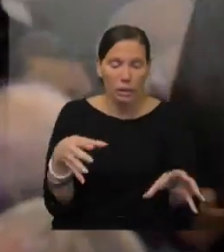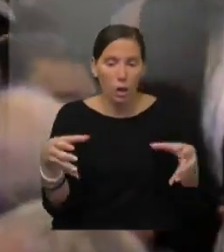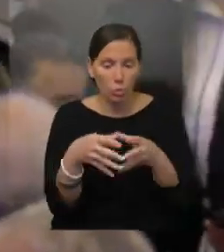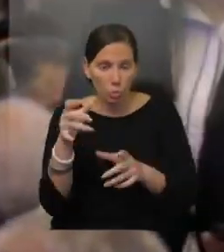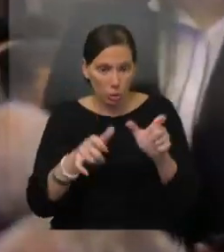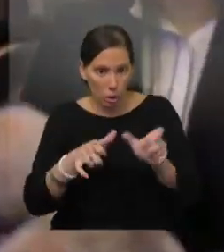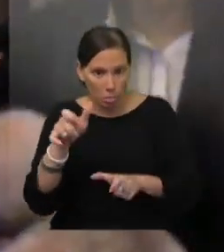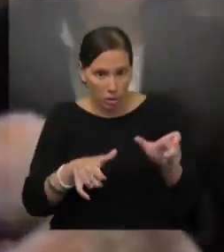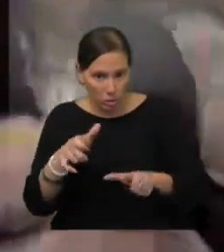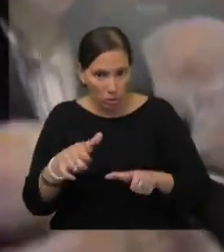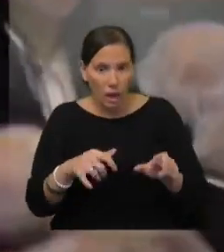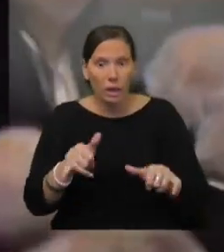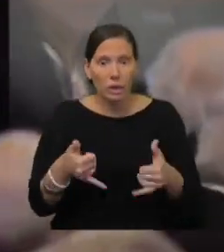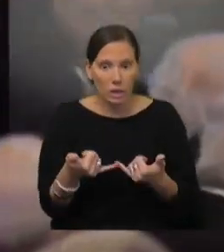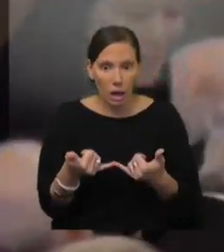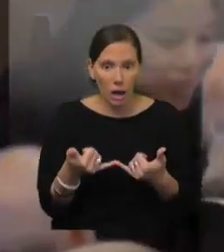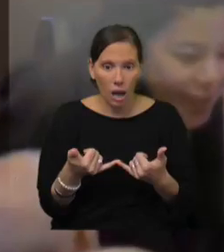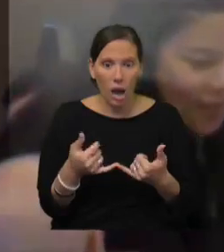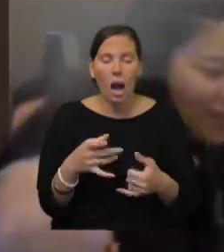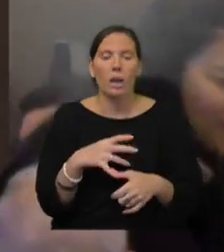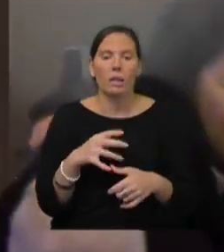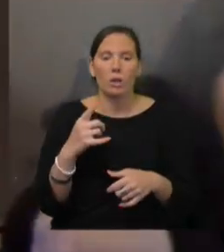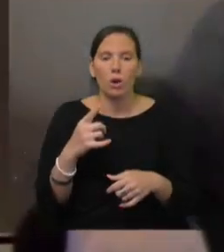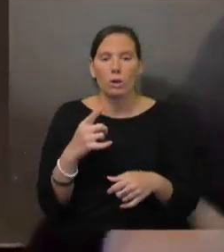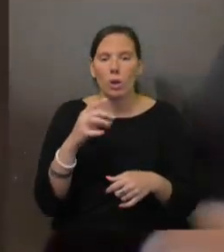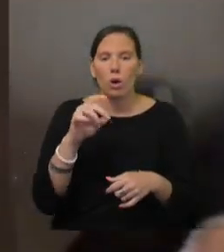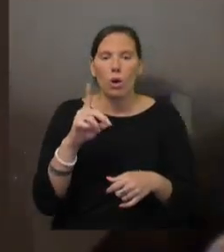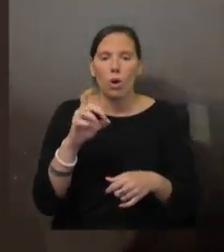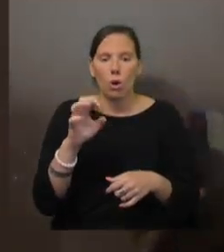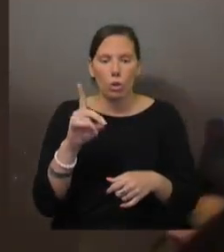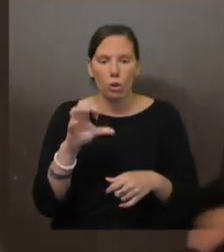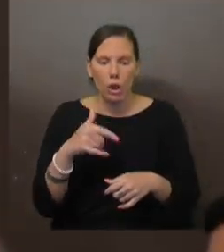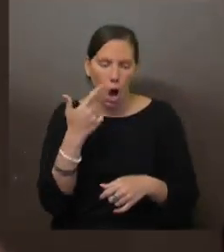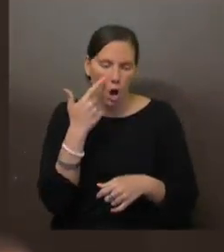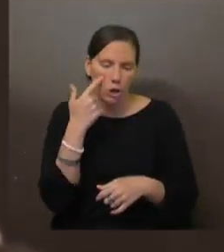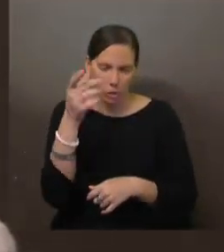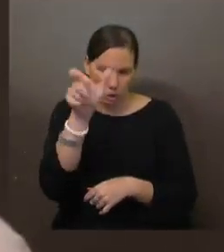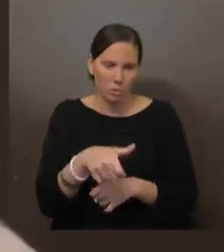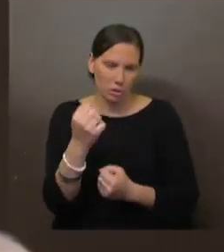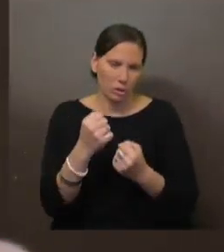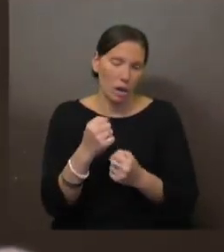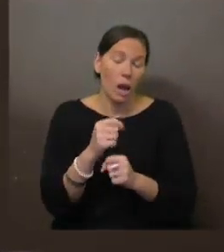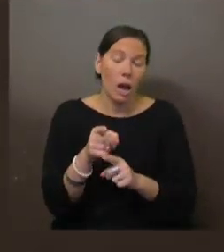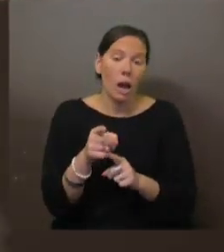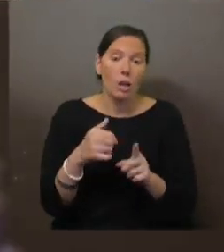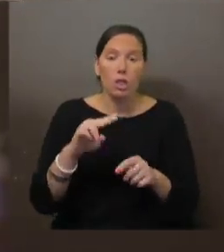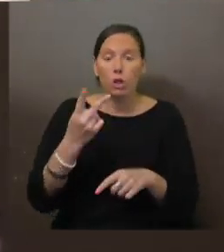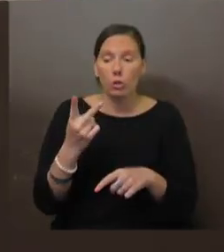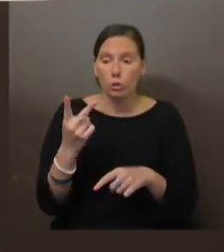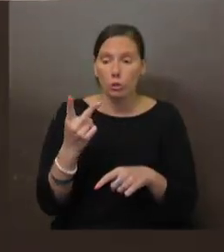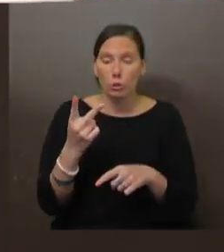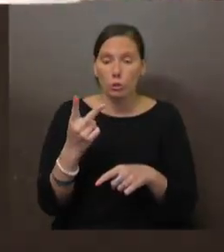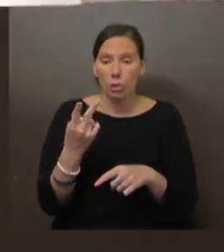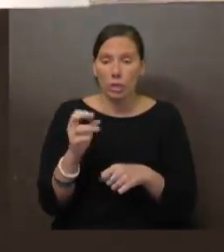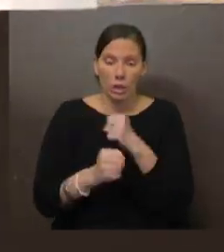especial que ya ha tenido un adelanto con el nom de Gabriel una persona muy conocida en este ámbito por haber sido durante dos décadas parte de